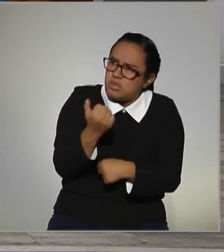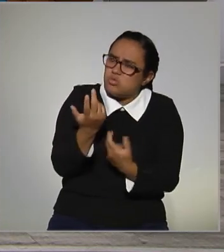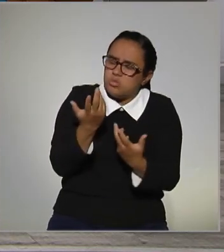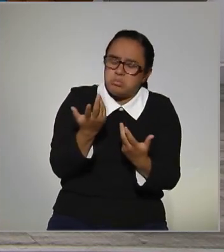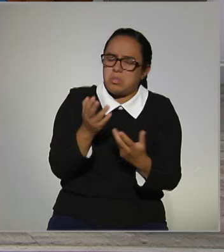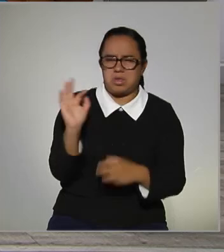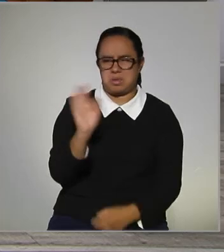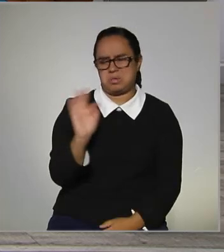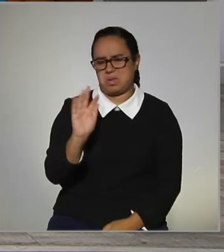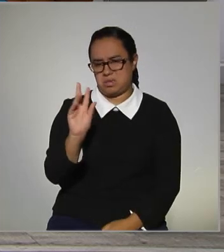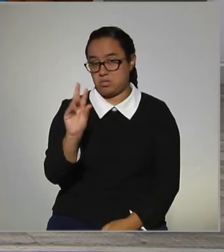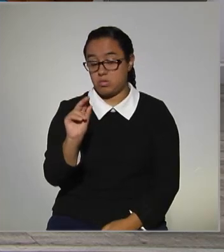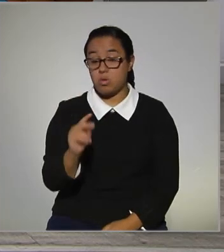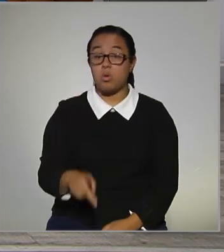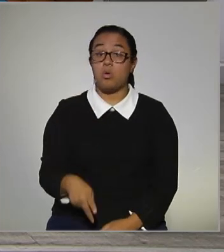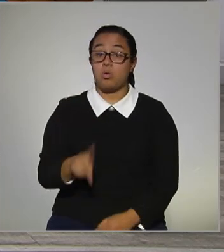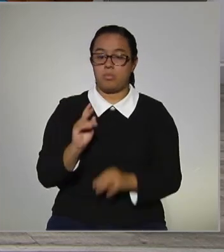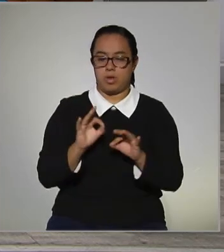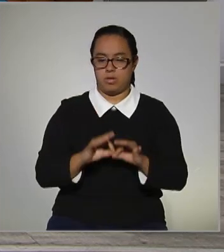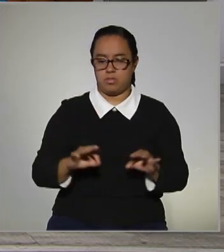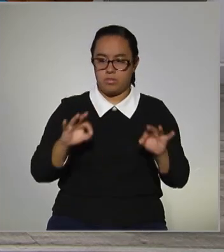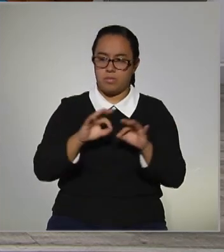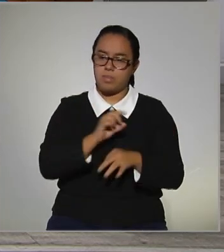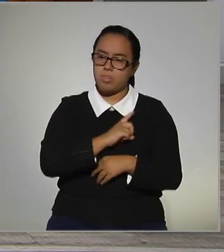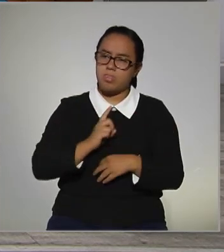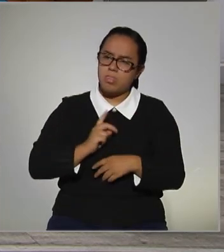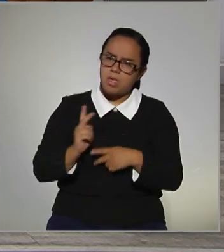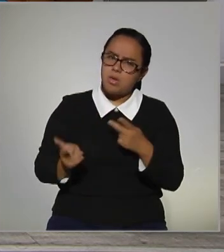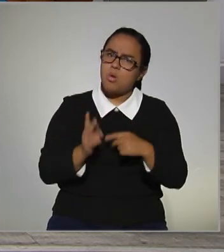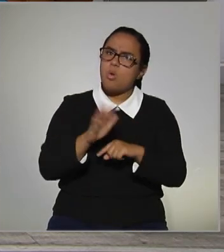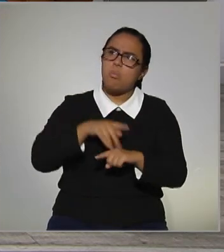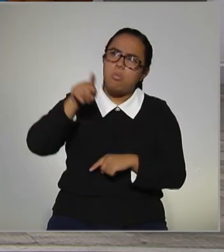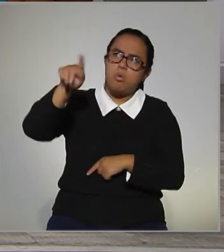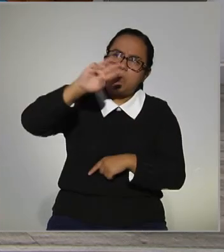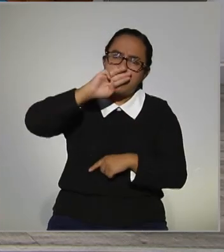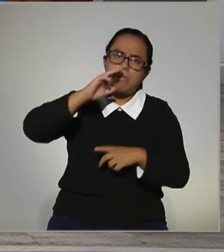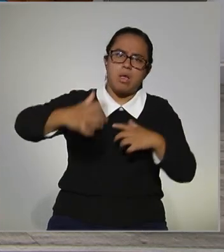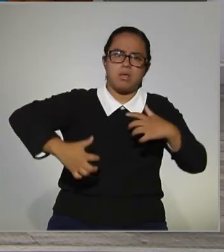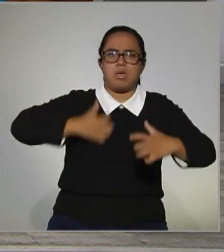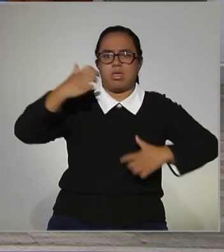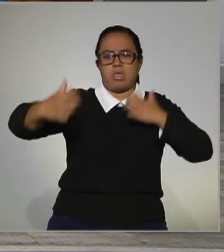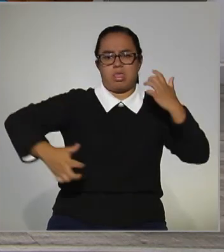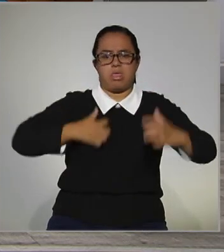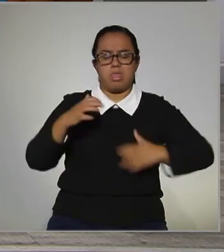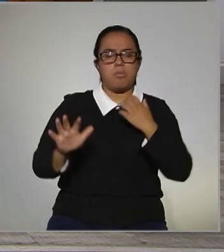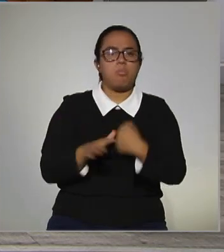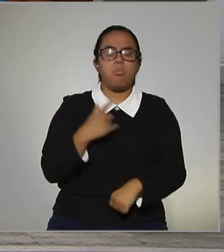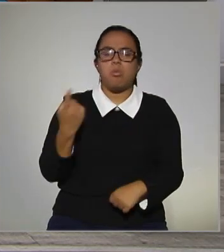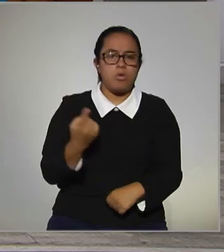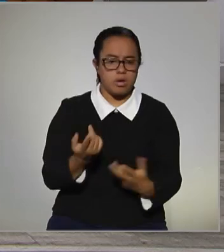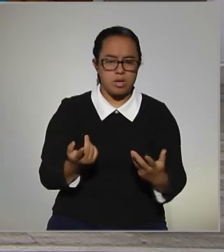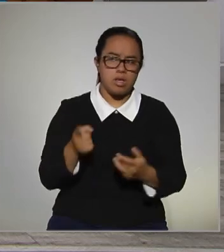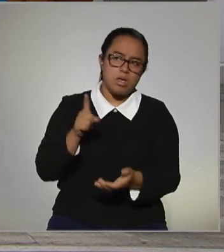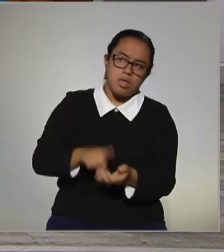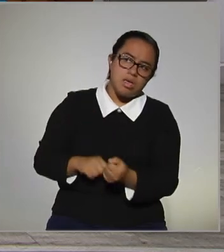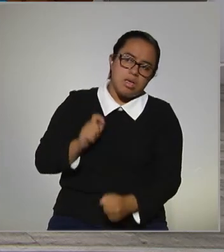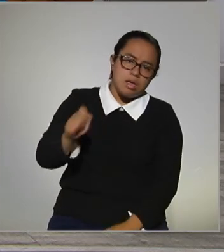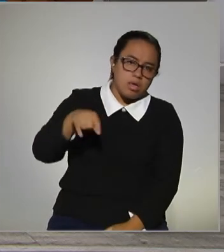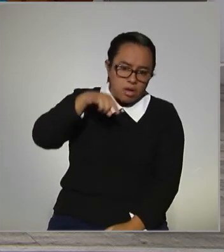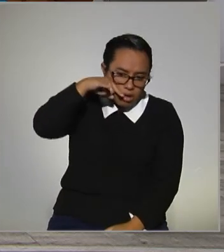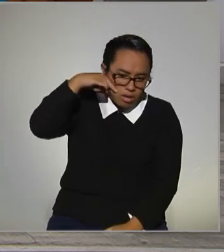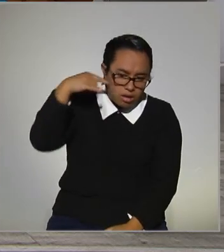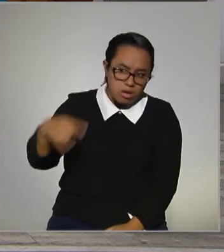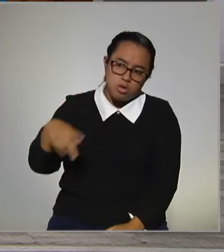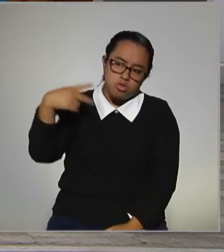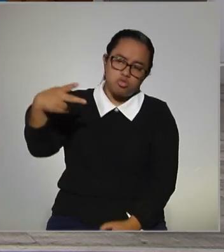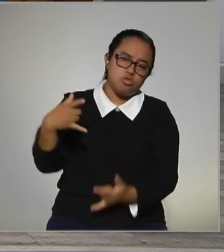causal, pero sí importa a veces interrogar por qué esa madre estaba tan enojada siempre, ¿no? O sea, qué había también o qué pasó a lo mejor en esa